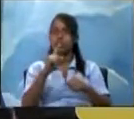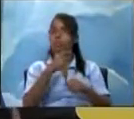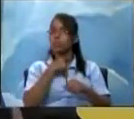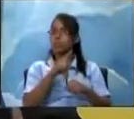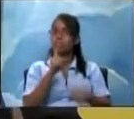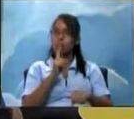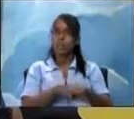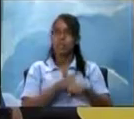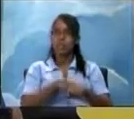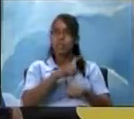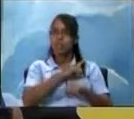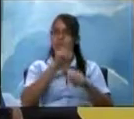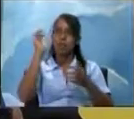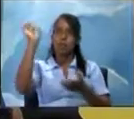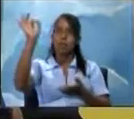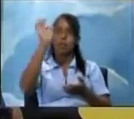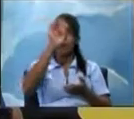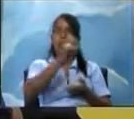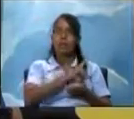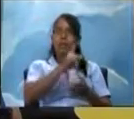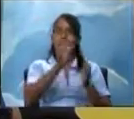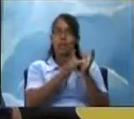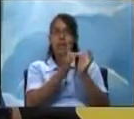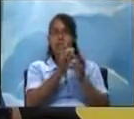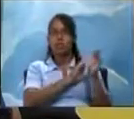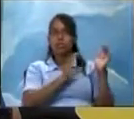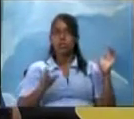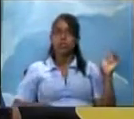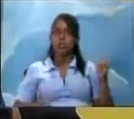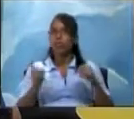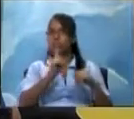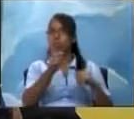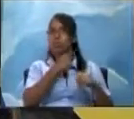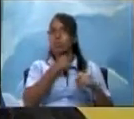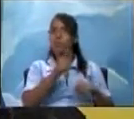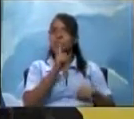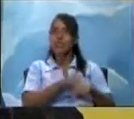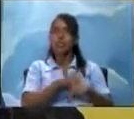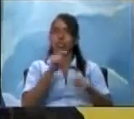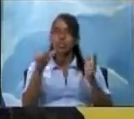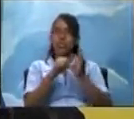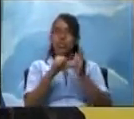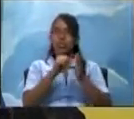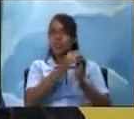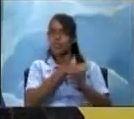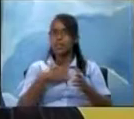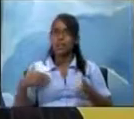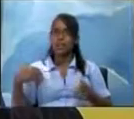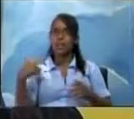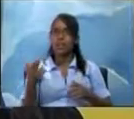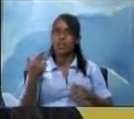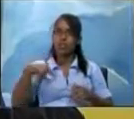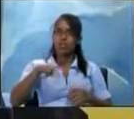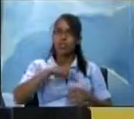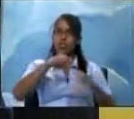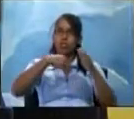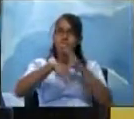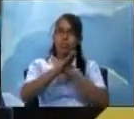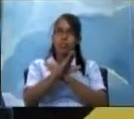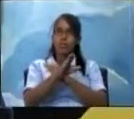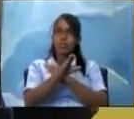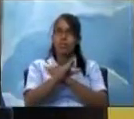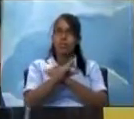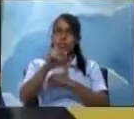perder oportunidad de predicar el Evangelio, no perder la oportunidad donde quiera que nosotros